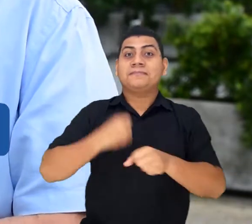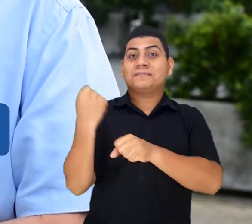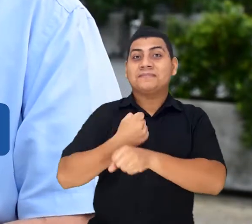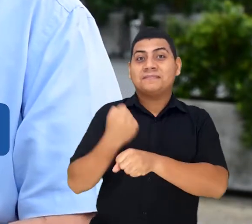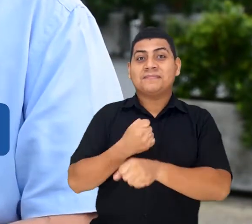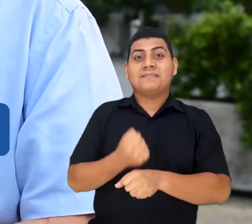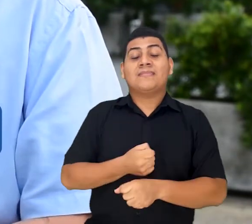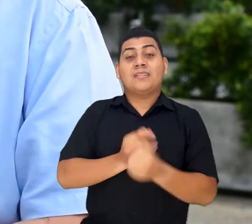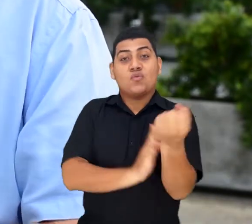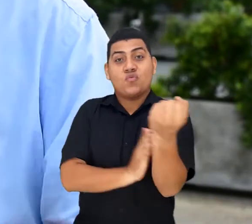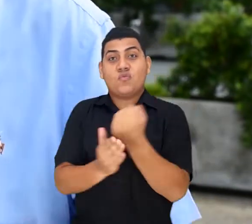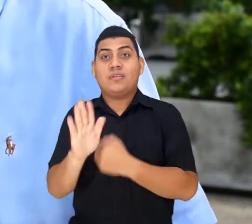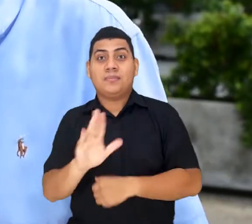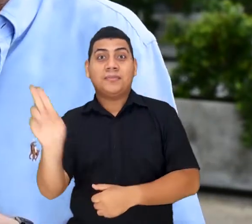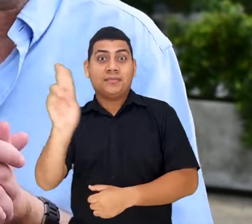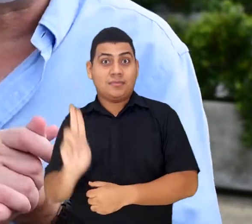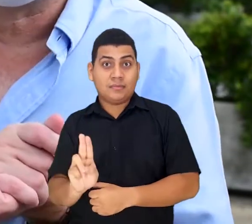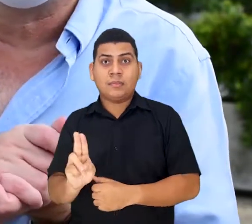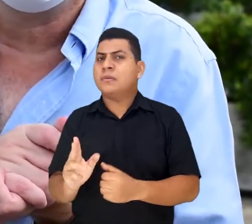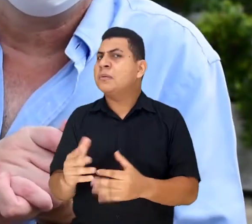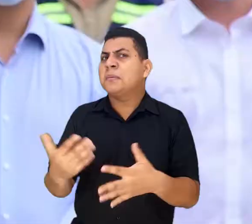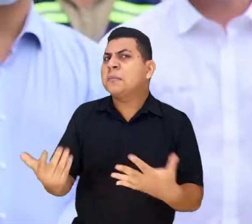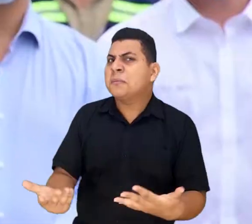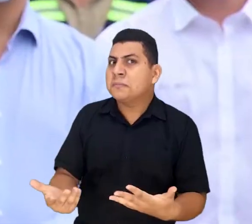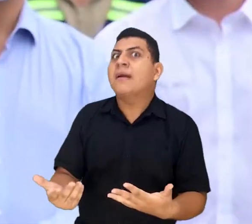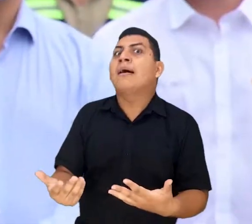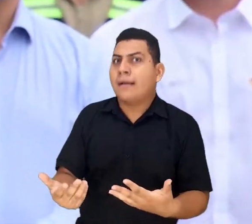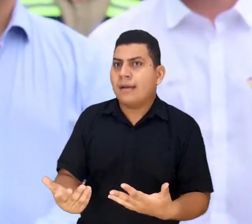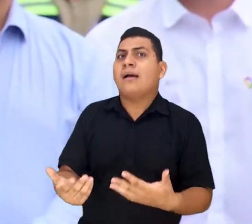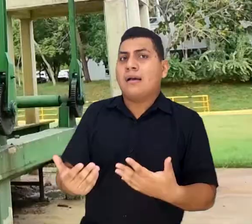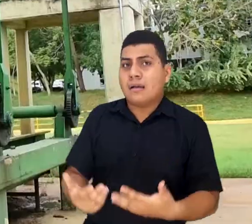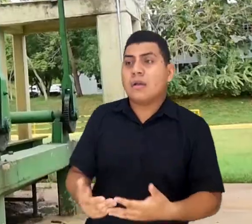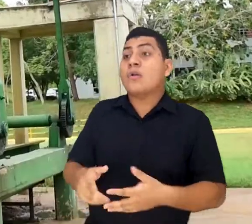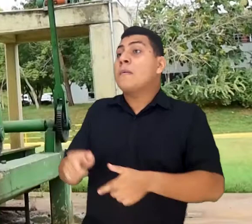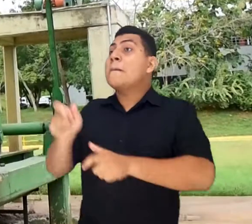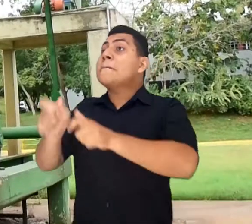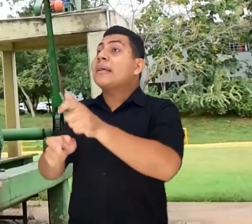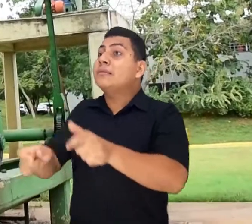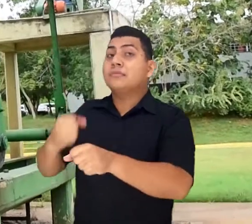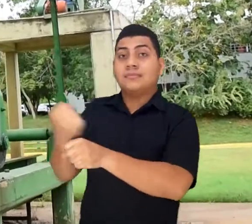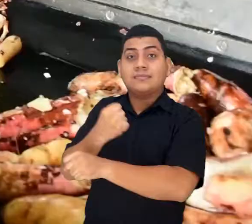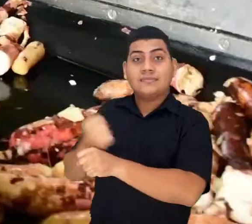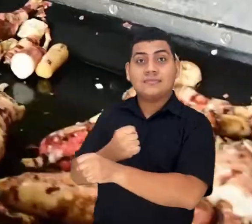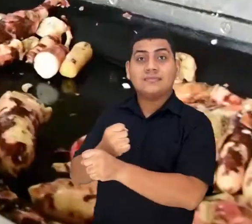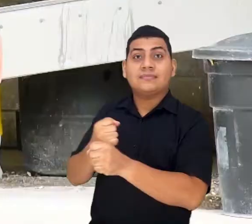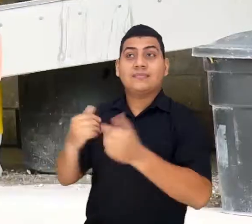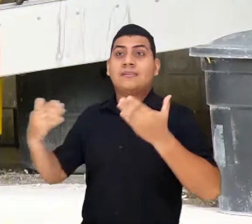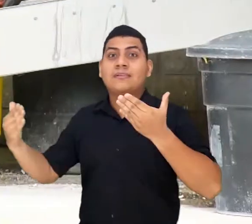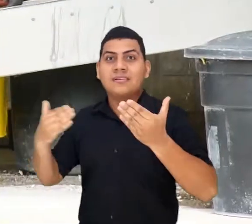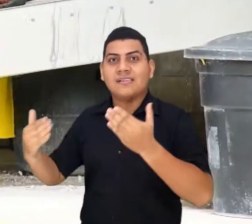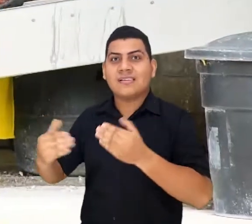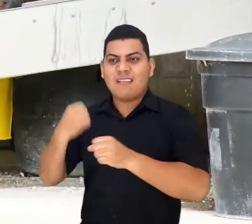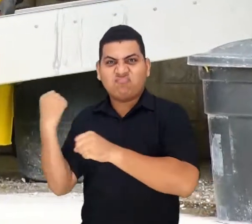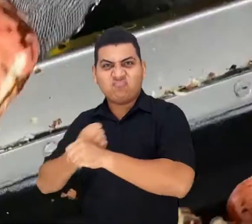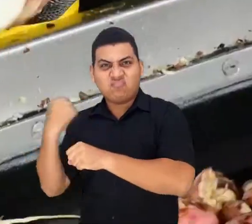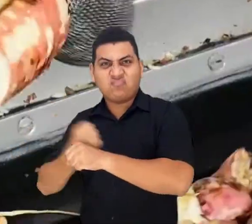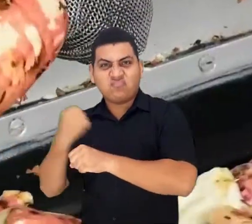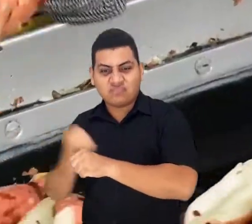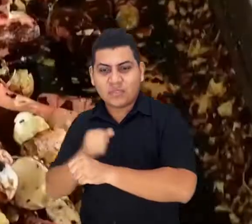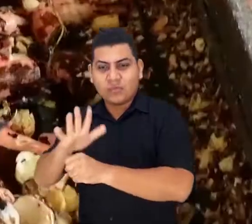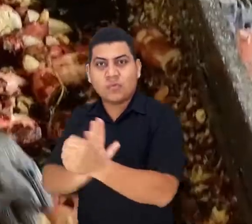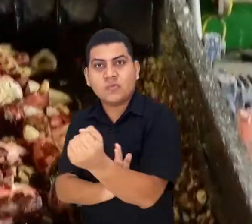fundamental para los productores de yuca del departamento porque logra recoger la cosecha de